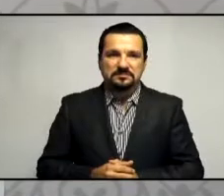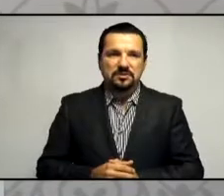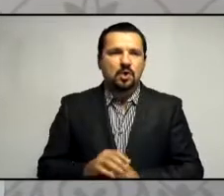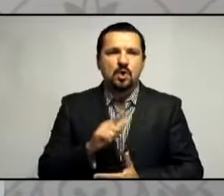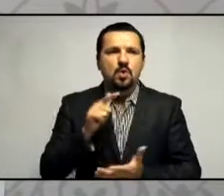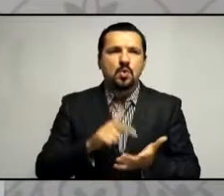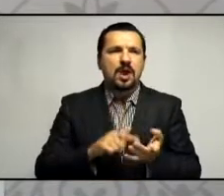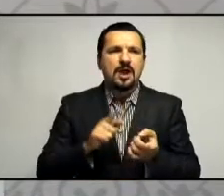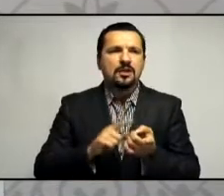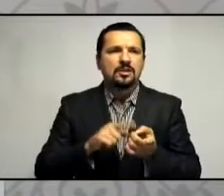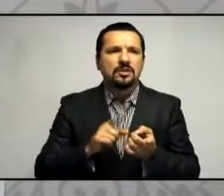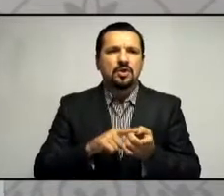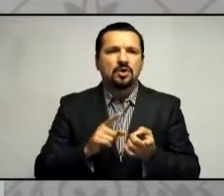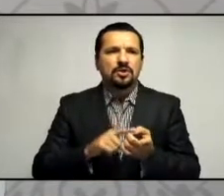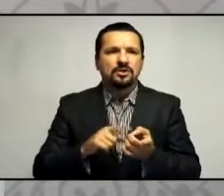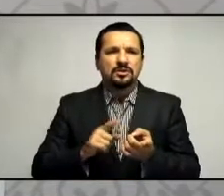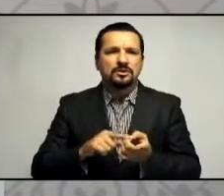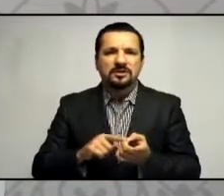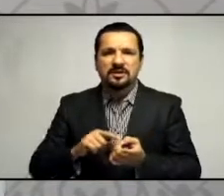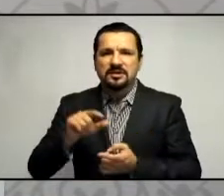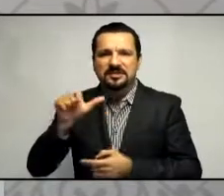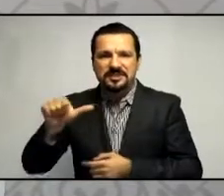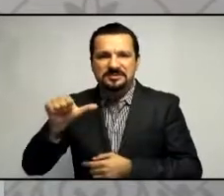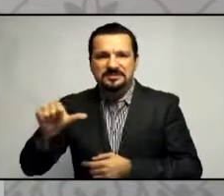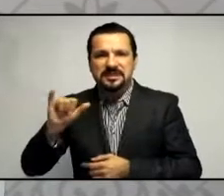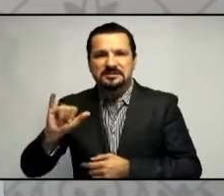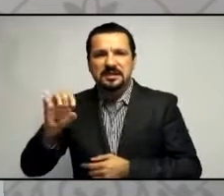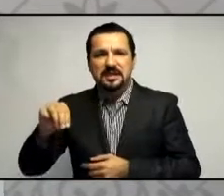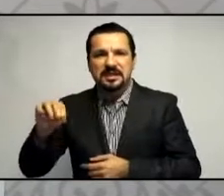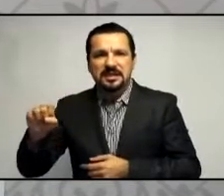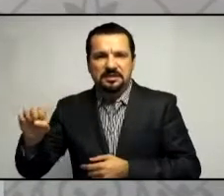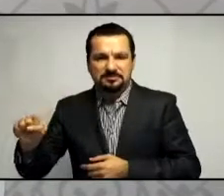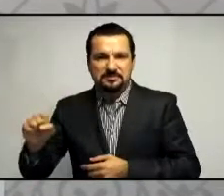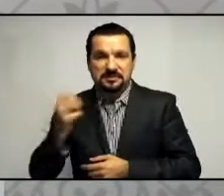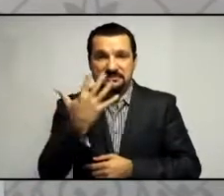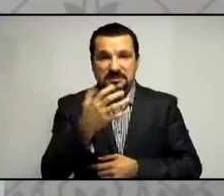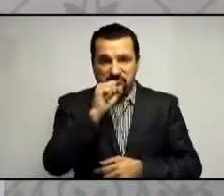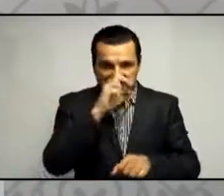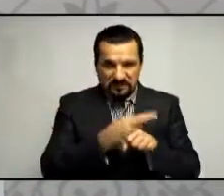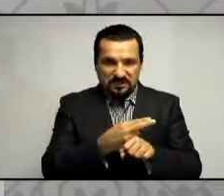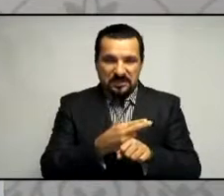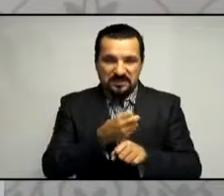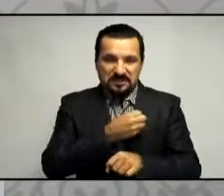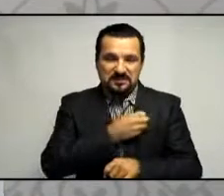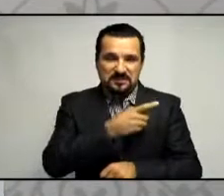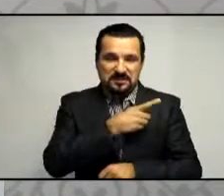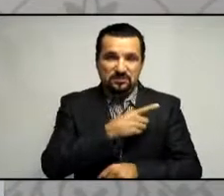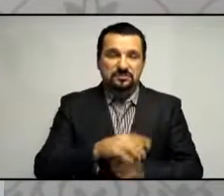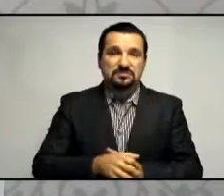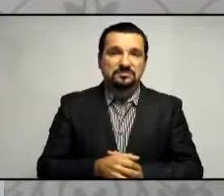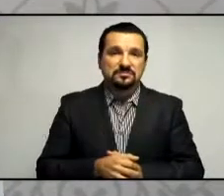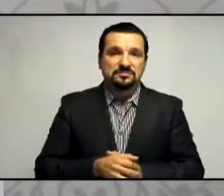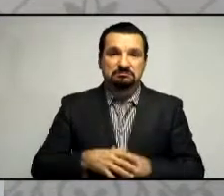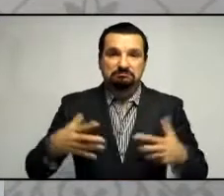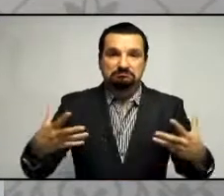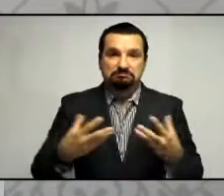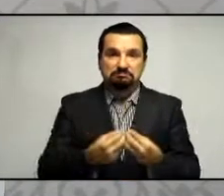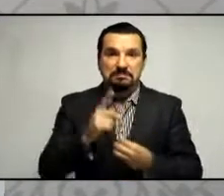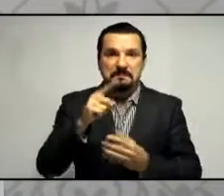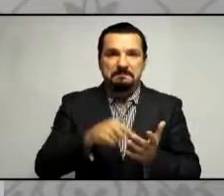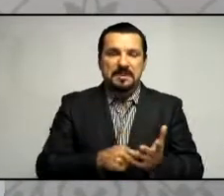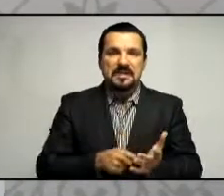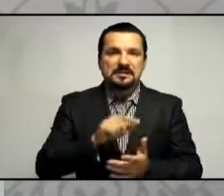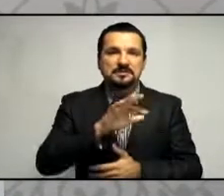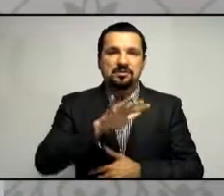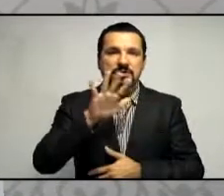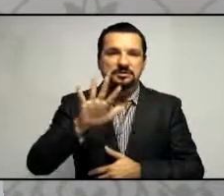médica, fueron 16 del IMSS, 5 de la Secretaría de Salud, acumulándose